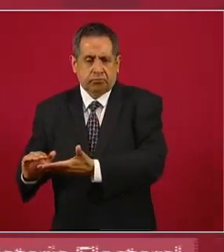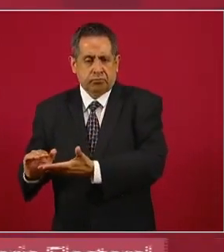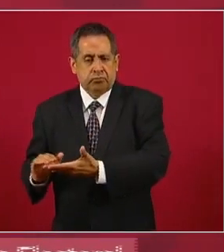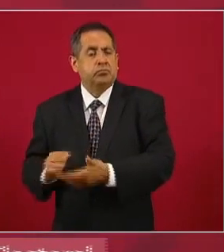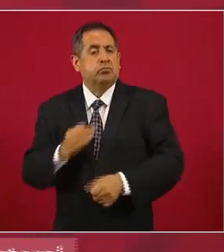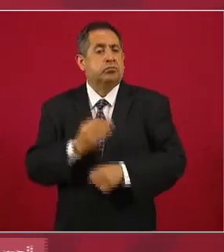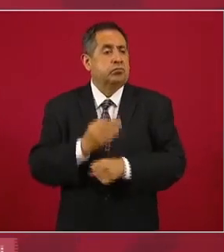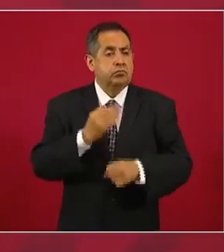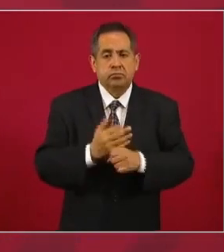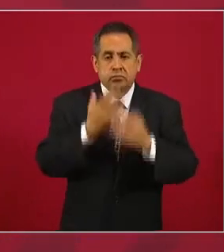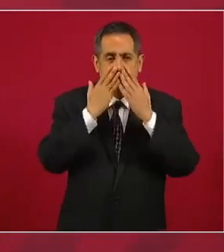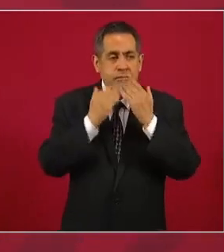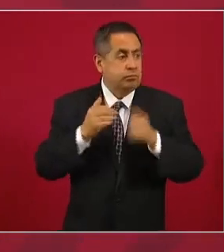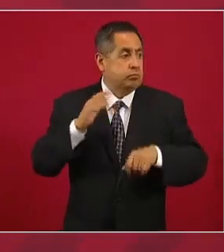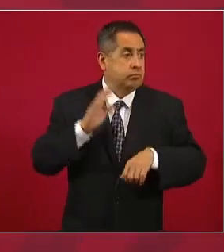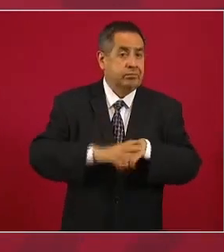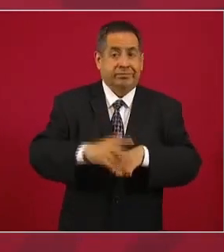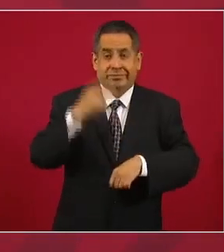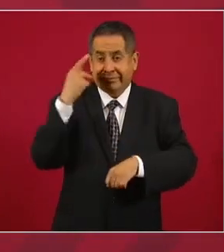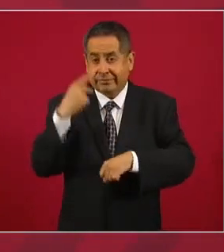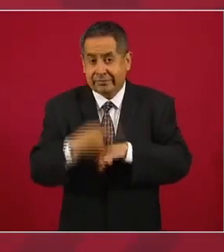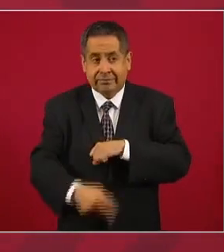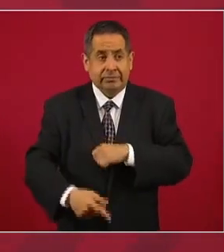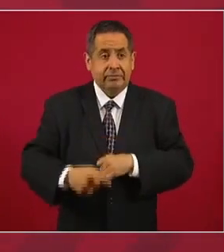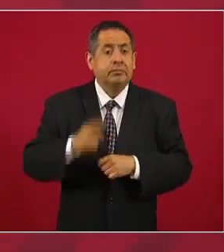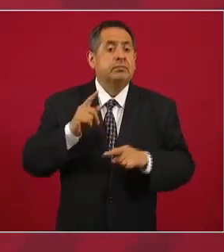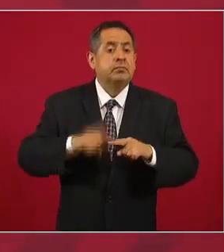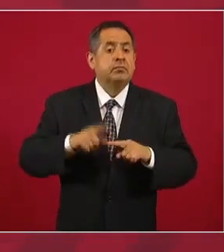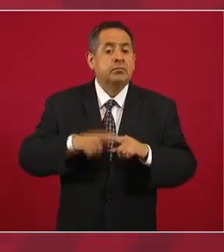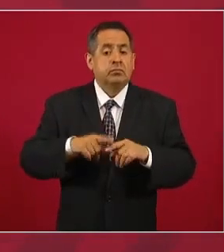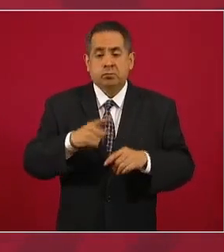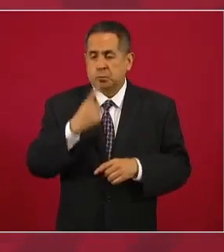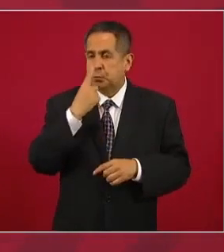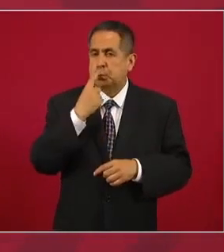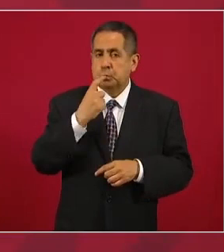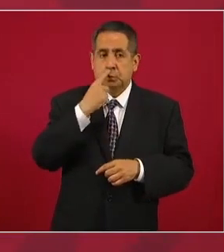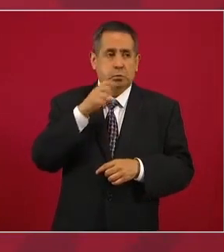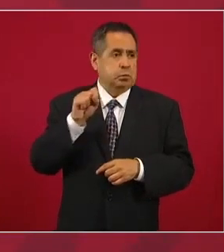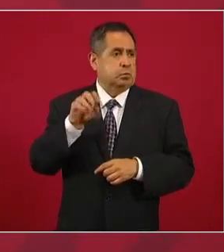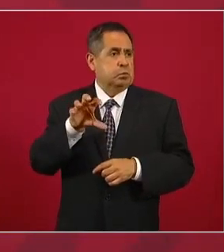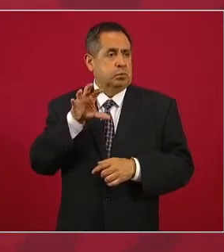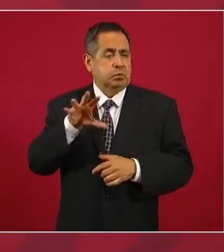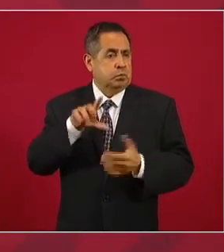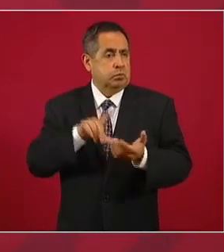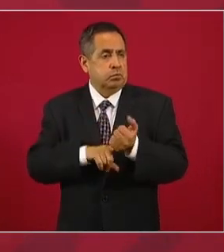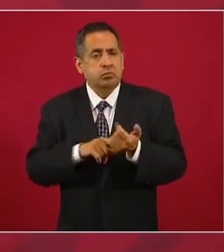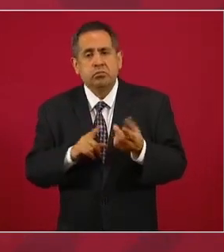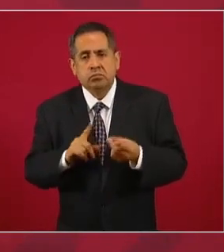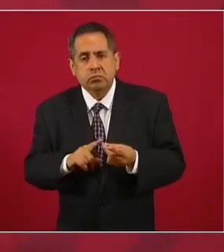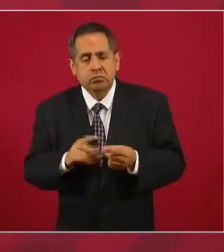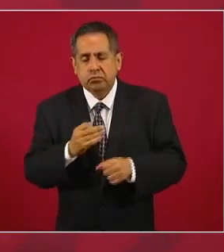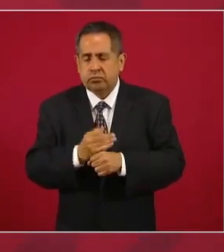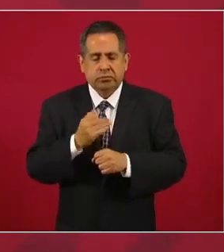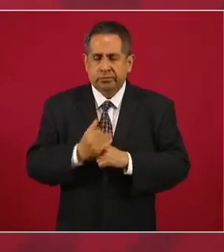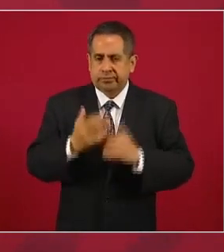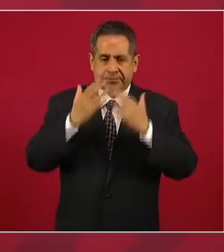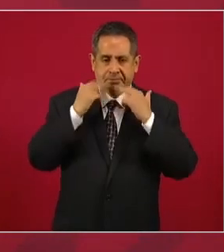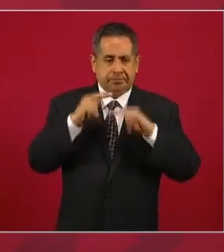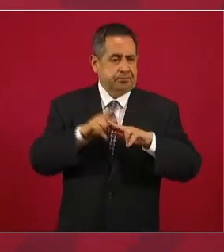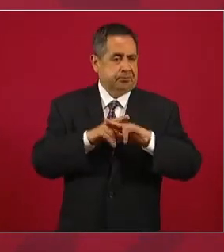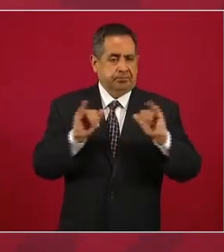está en un riesgo máximo, o sea, el color con el que se inició hace meses,